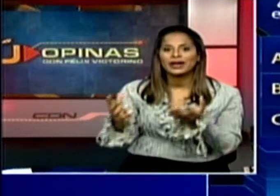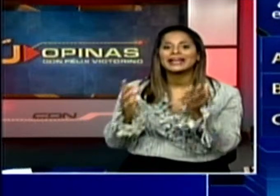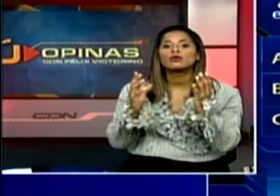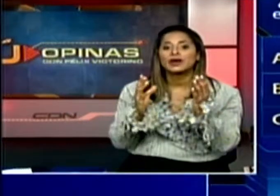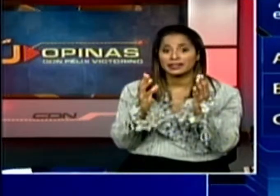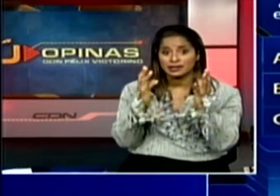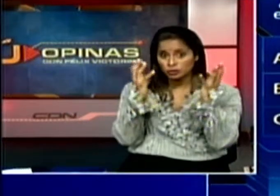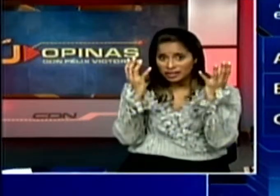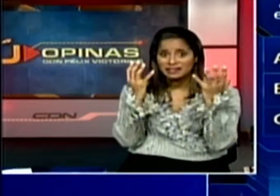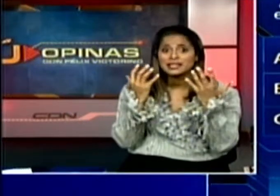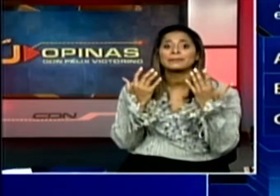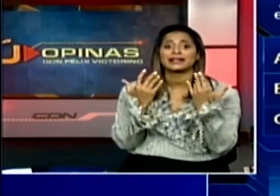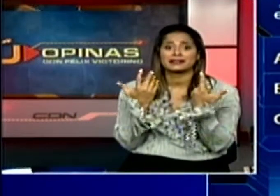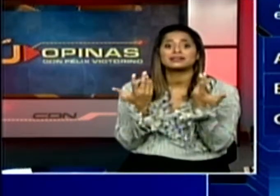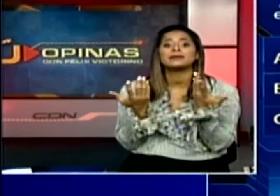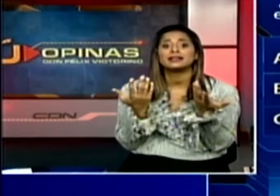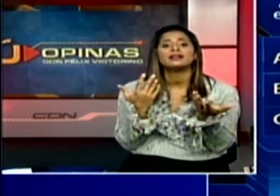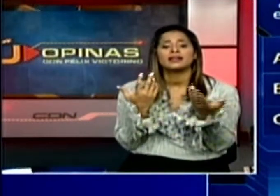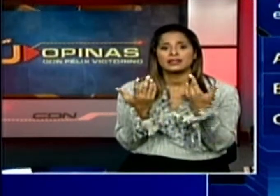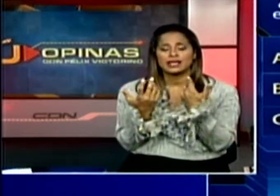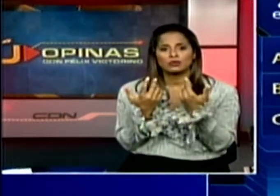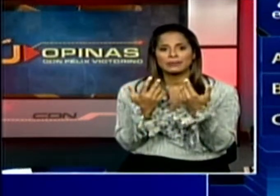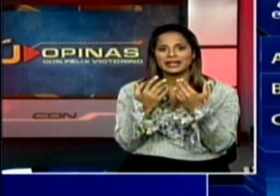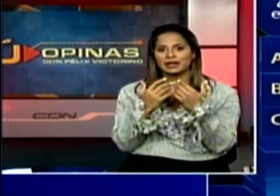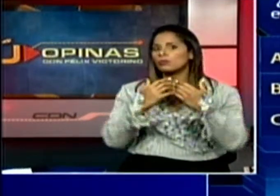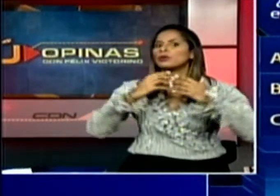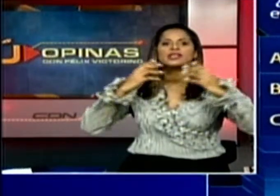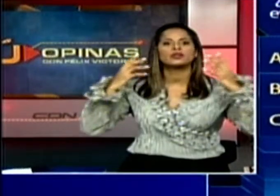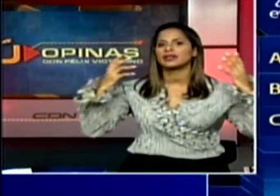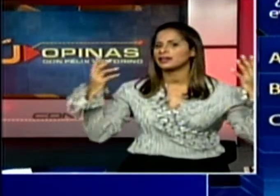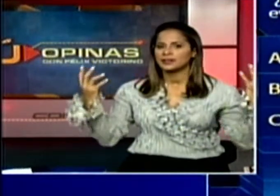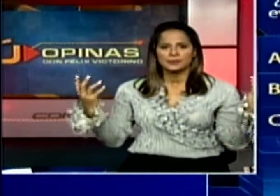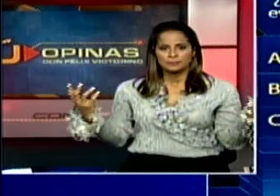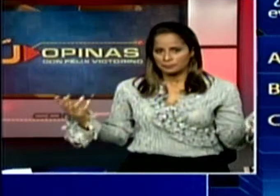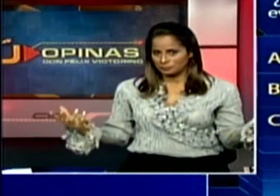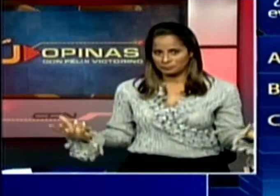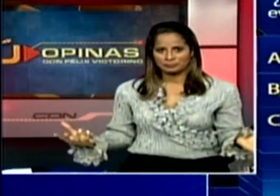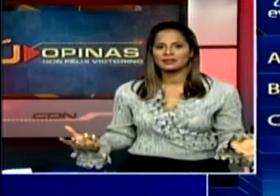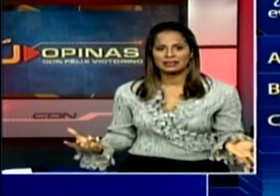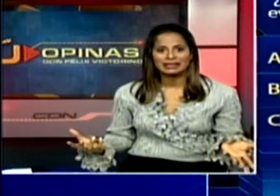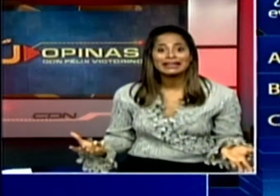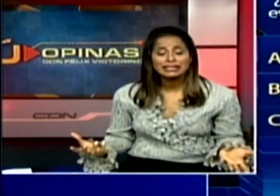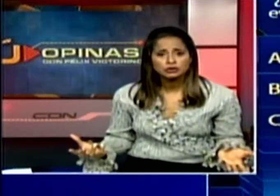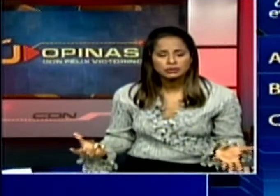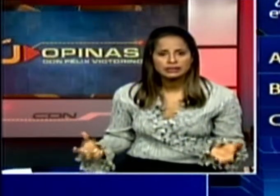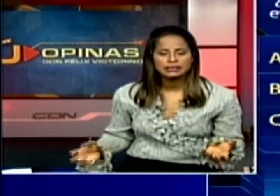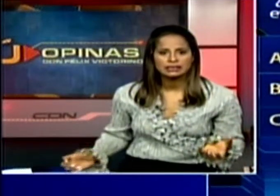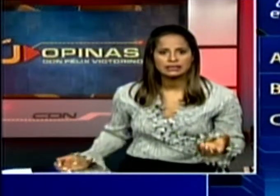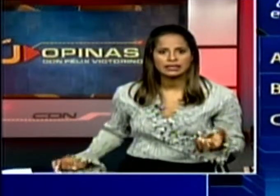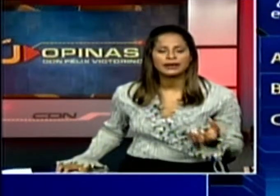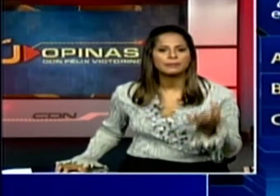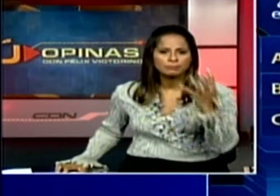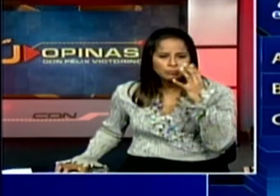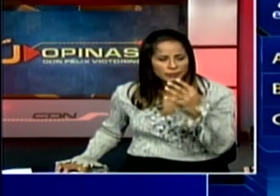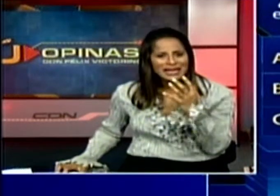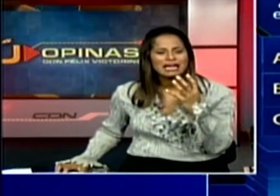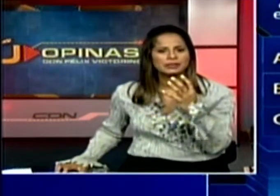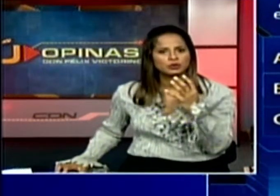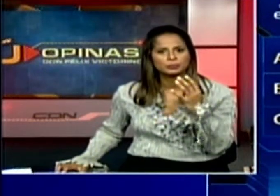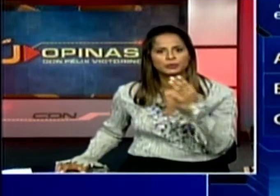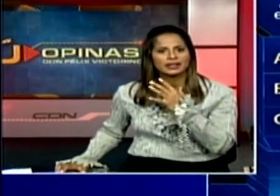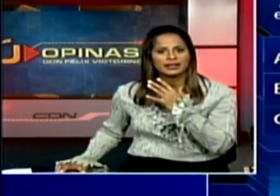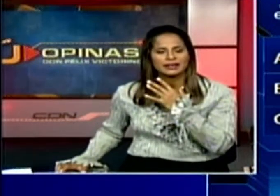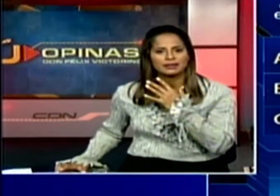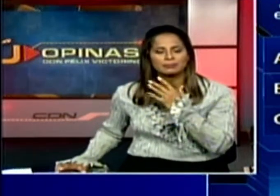Pero recuerde que eso tiene que ser para recibir de alguna manera un poquito de aliento y volver al